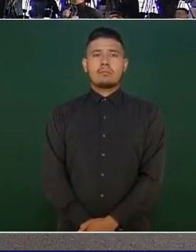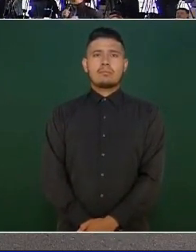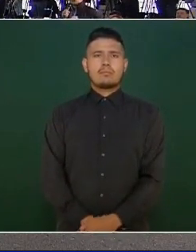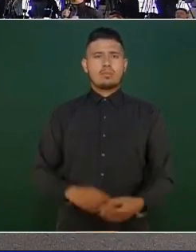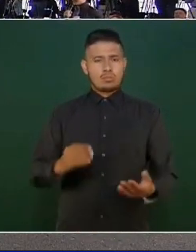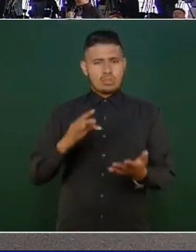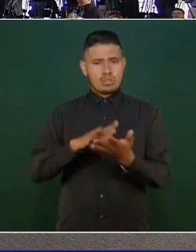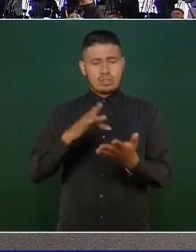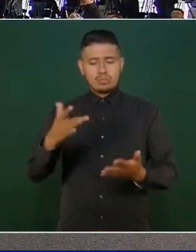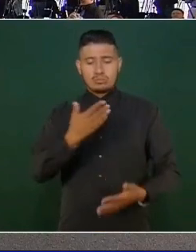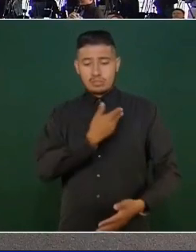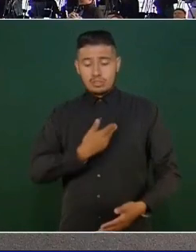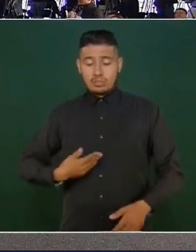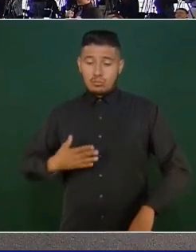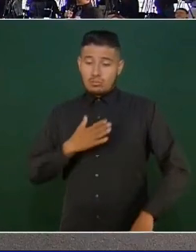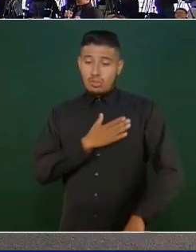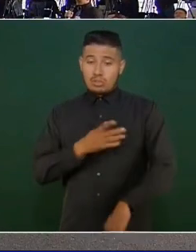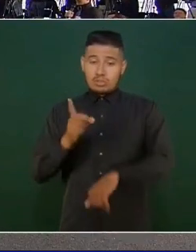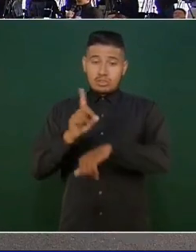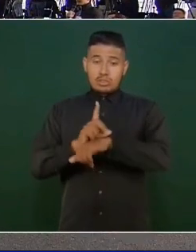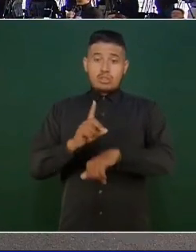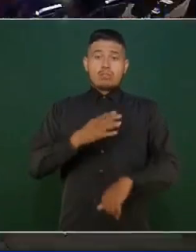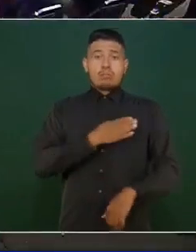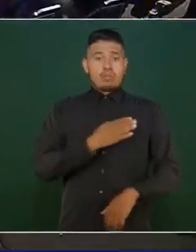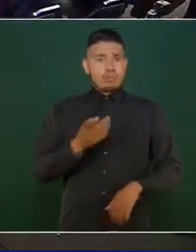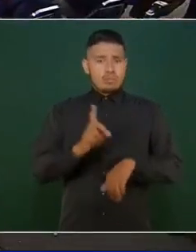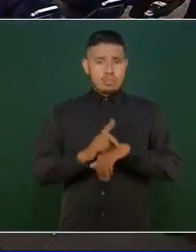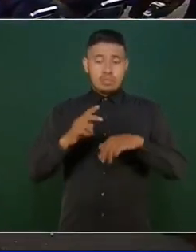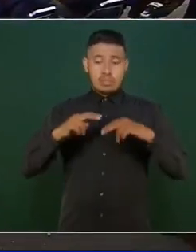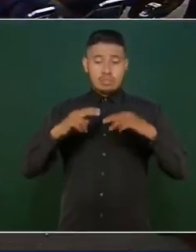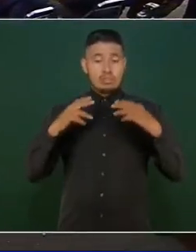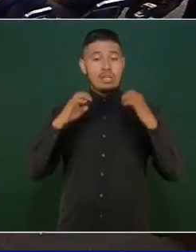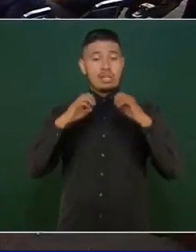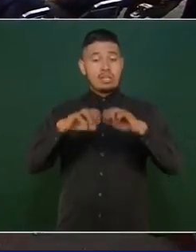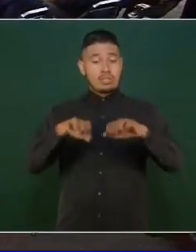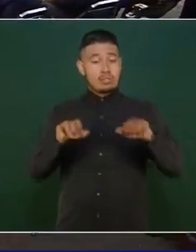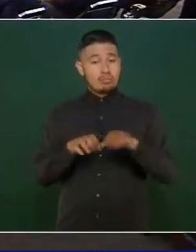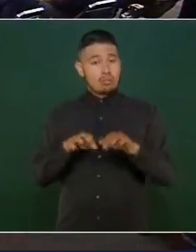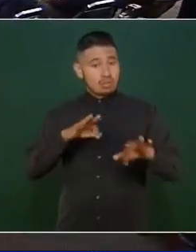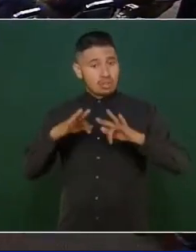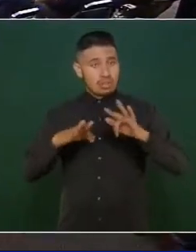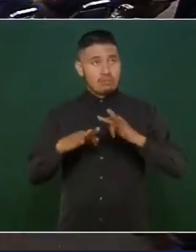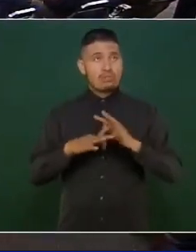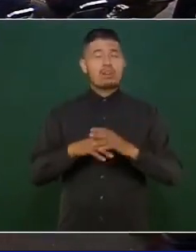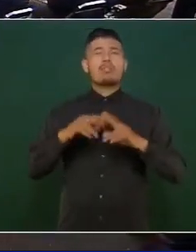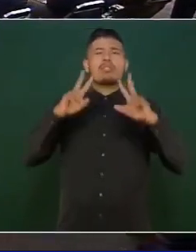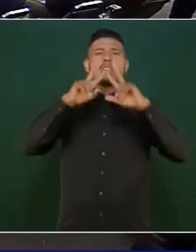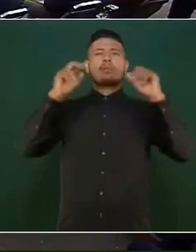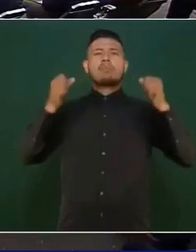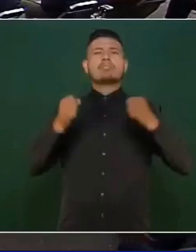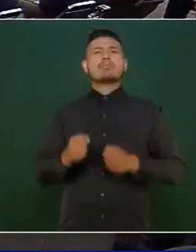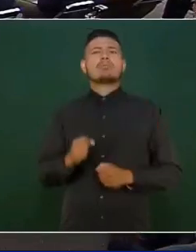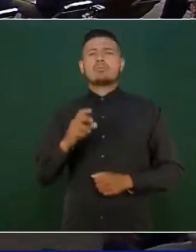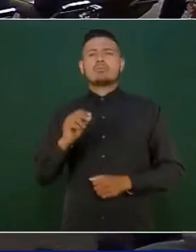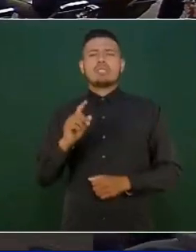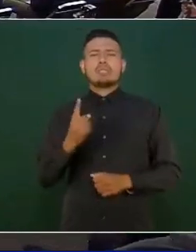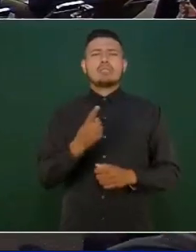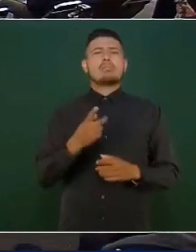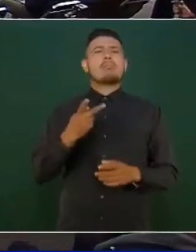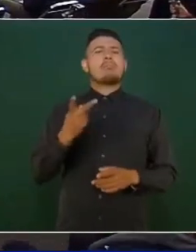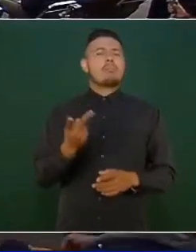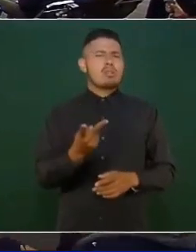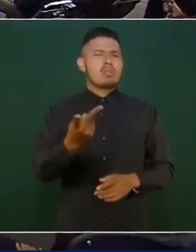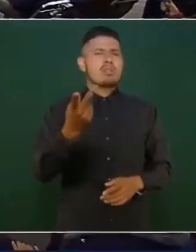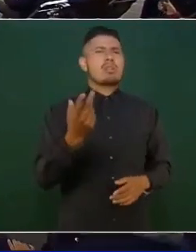Gracias, señor presidente. Buenos días, gobernador, y buenos días a su gabinete. Bueno, si bien no es tema de seguridad, preguntarle sobre